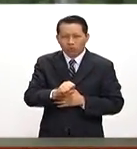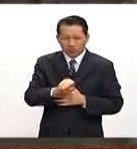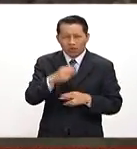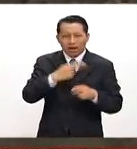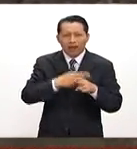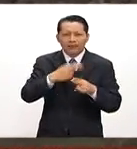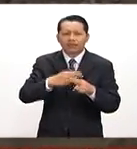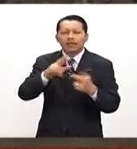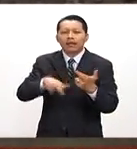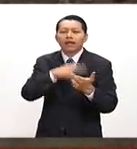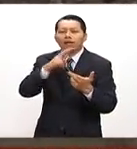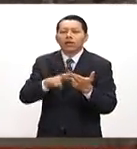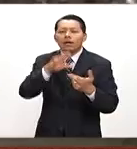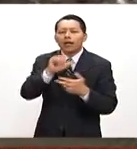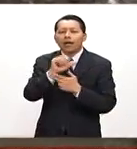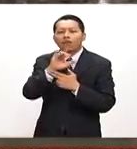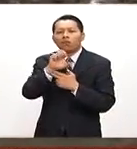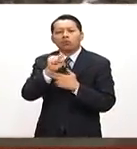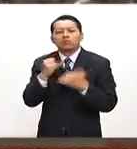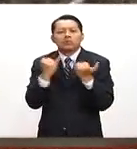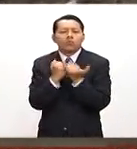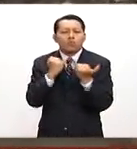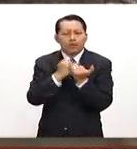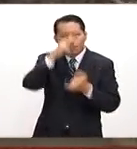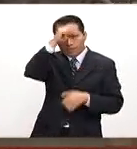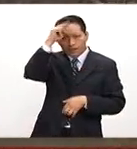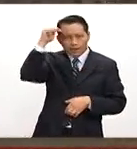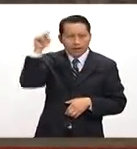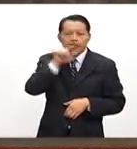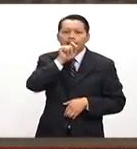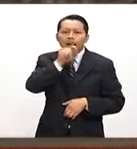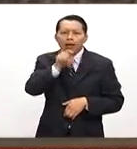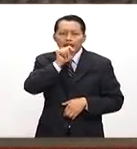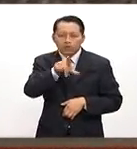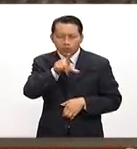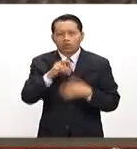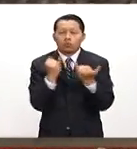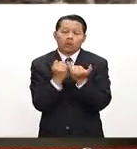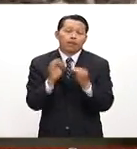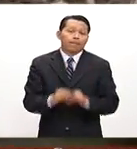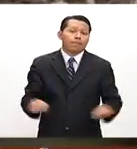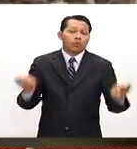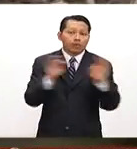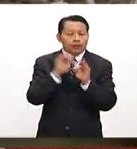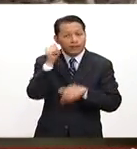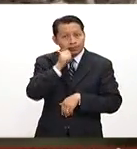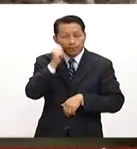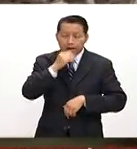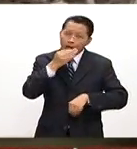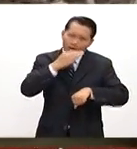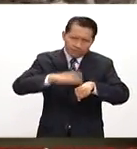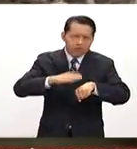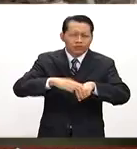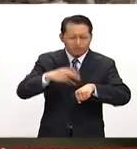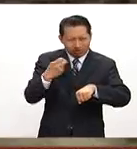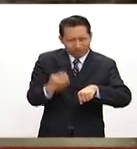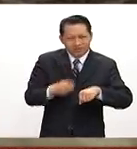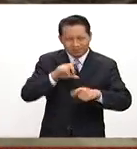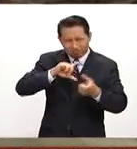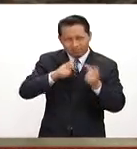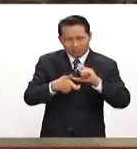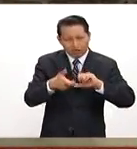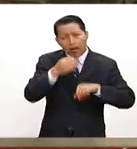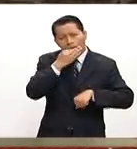la región de Los Cabos, así como en Nayarit y Jalisco. Así que es importante, como siempre le reiteramos aquí en México al Día, que